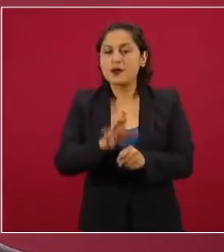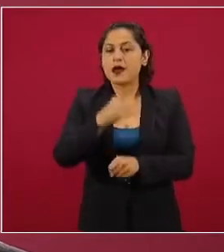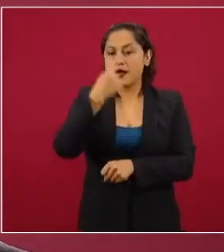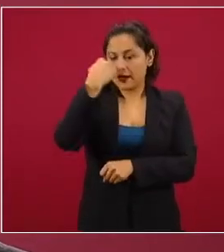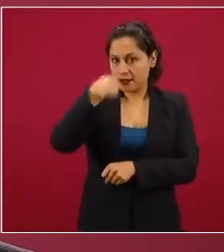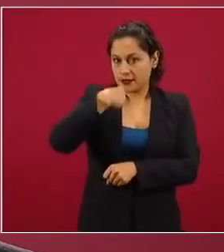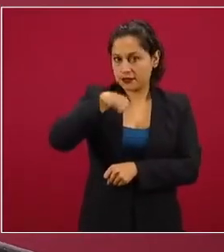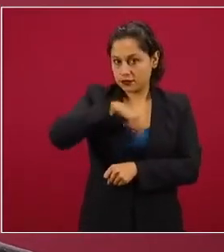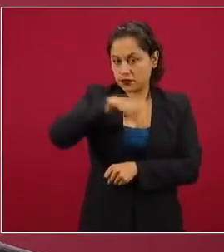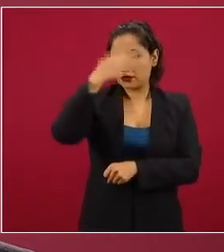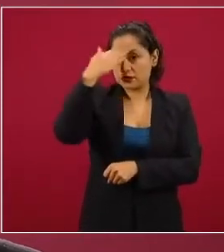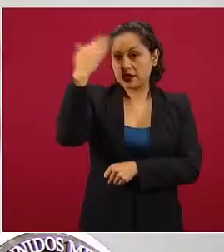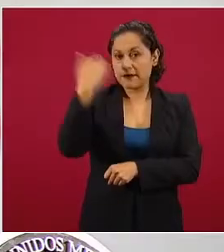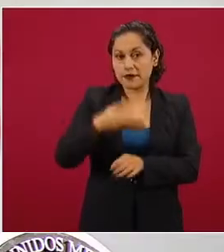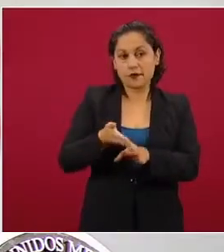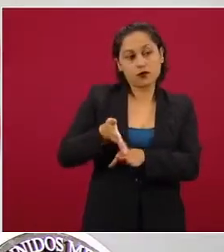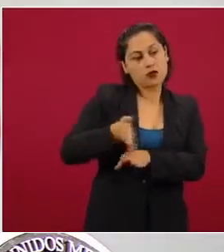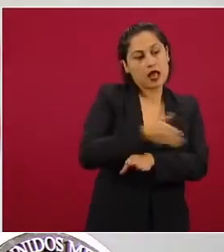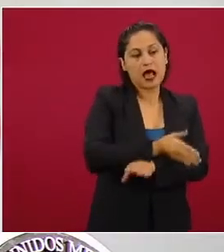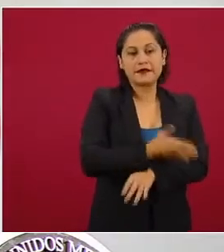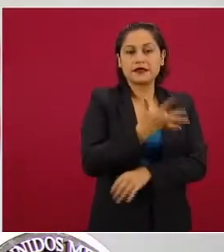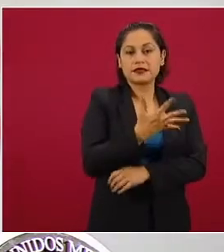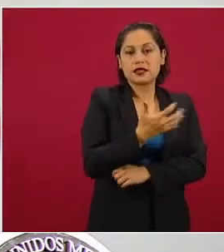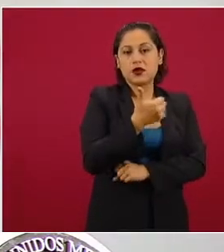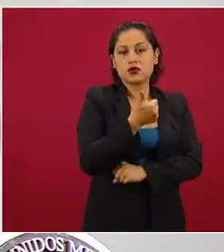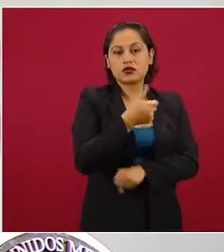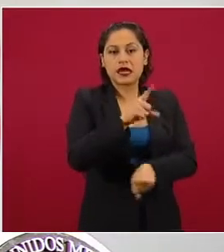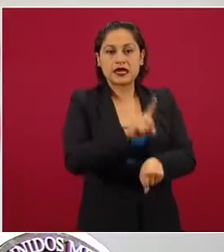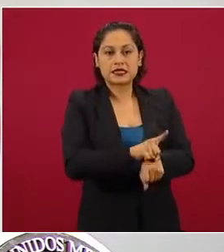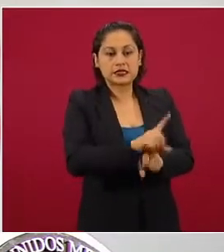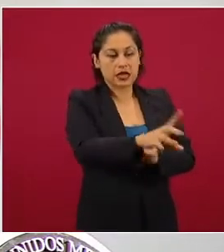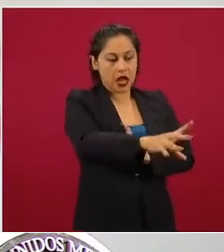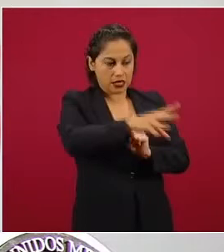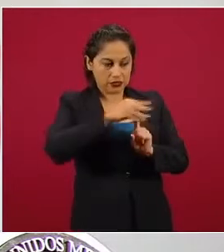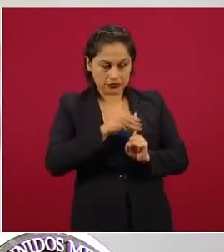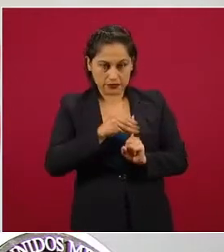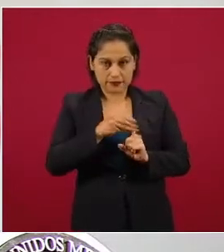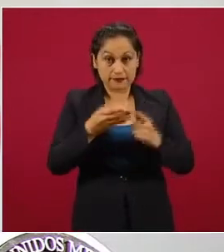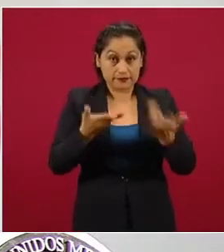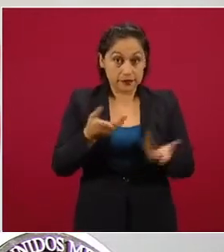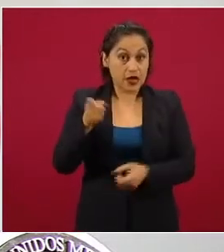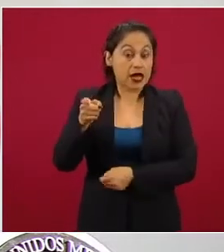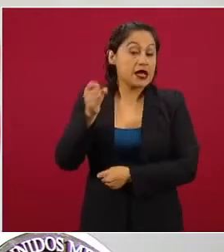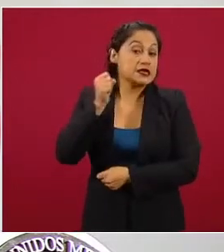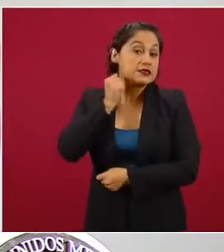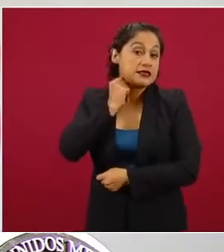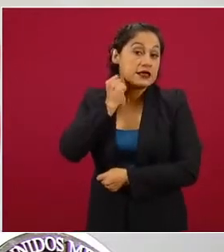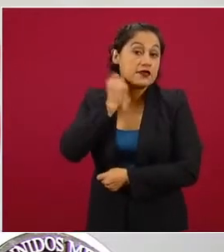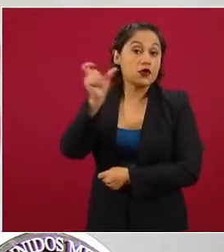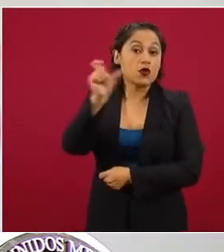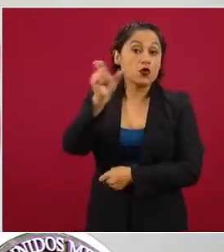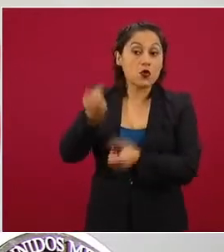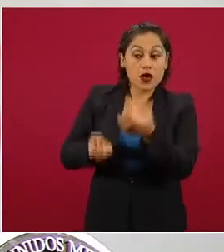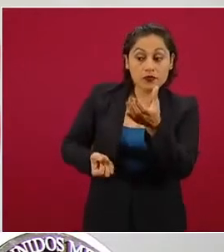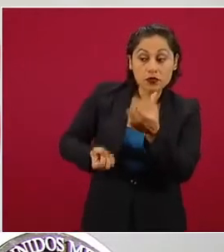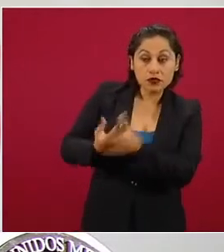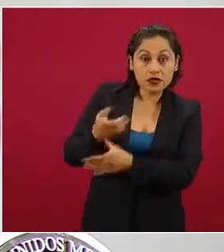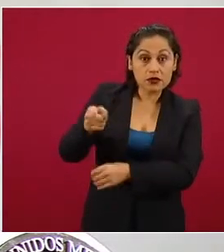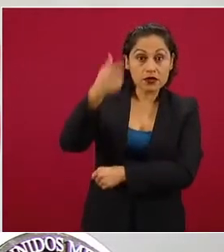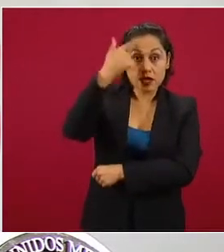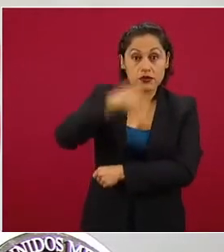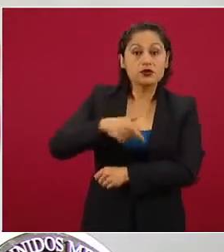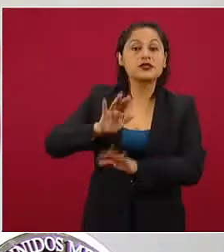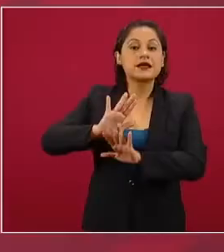de 5 a 6 días. Y el senador, la propia noche que salió del recinto, ya tenía